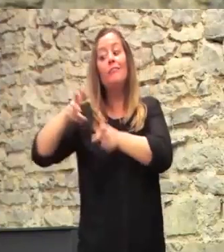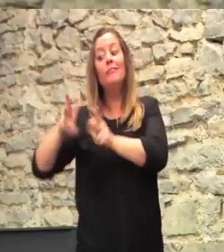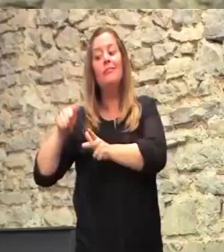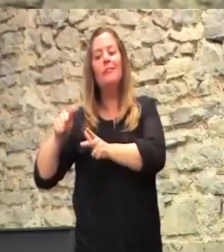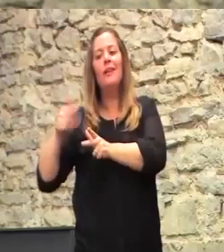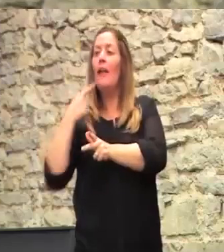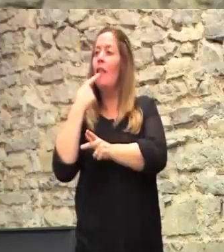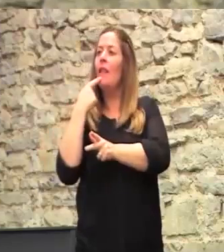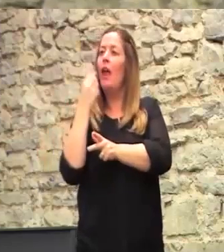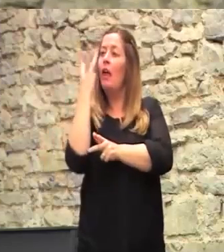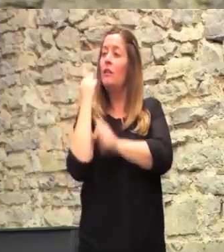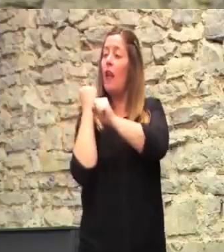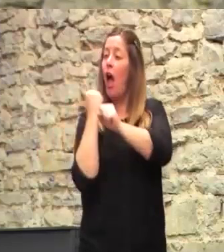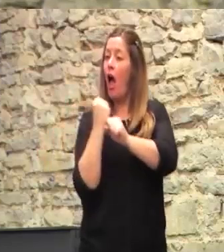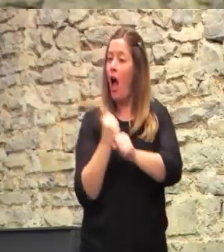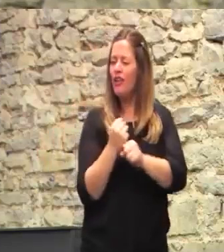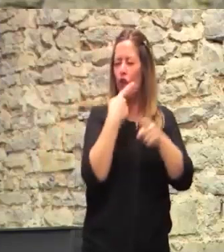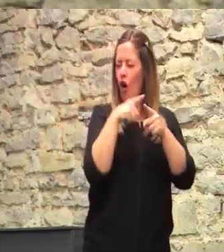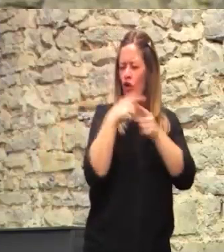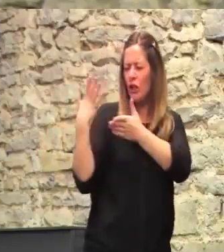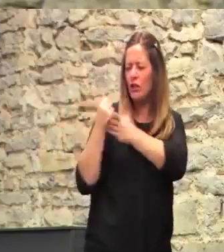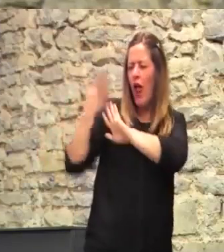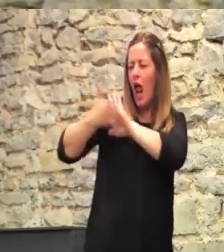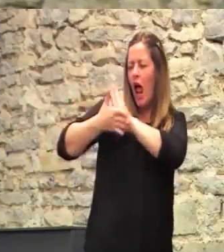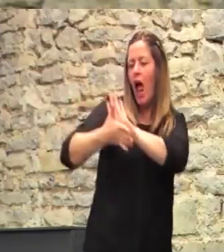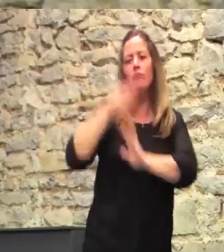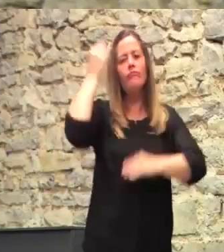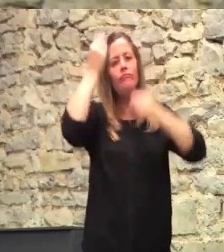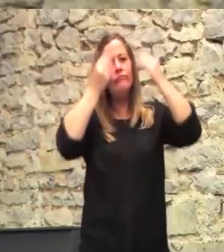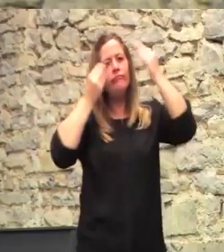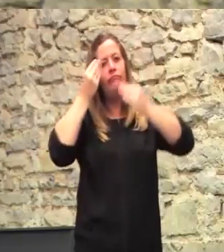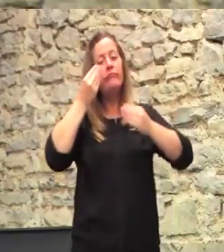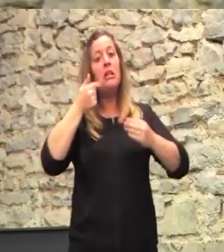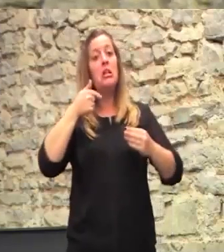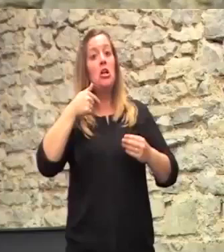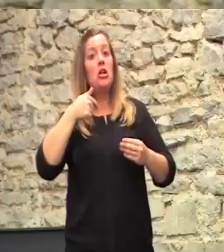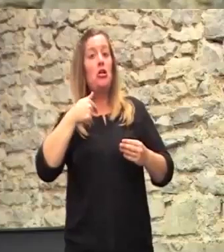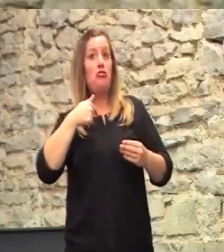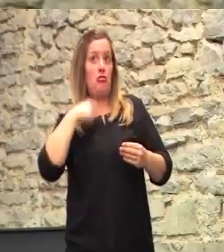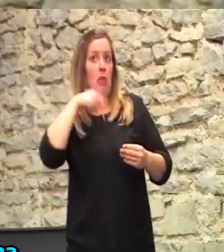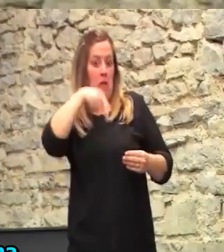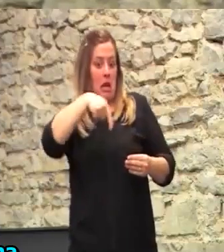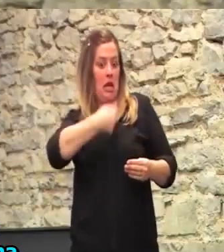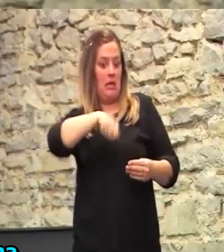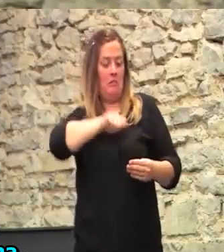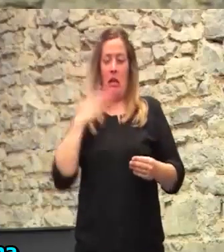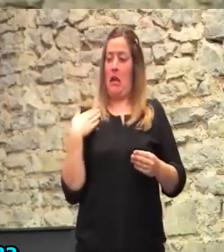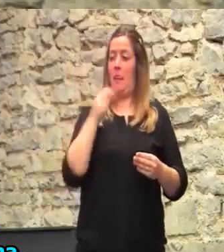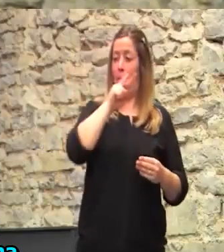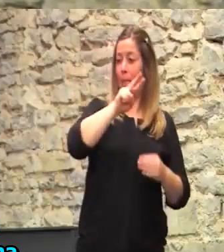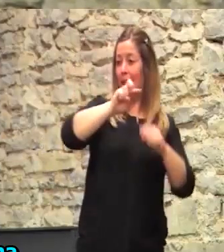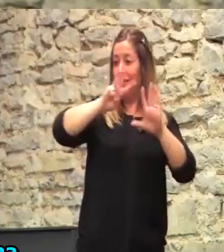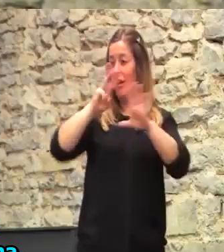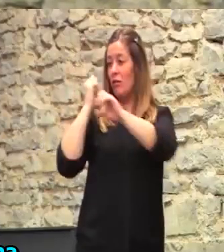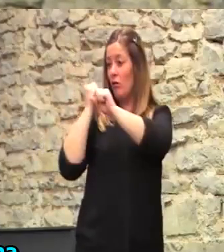pensó todas estas cosas aquí también yo hace 28 que estoy aquí en españa y también